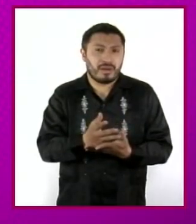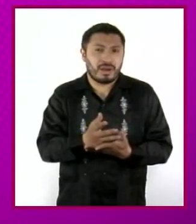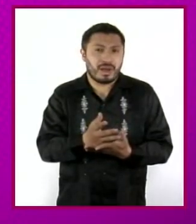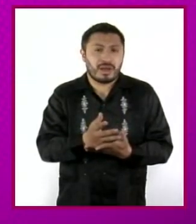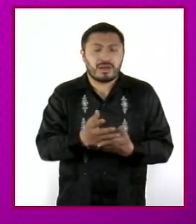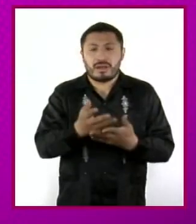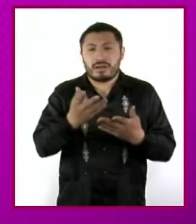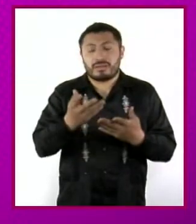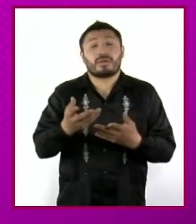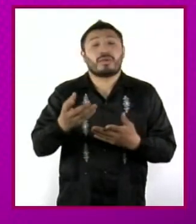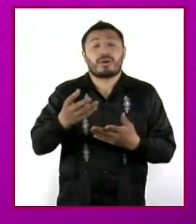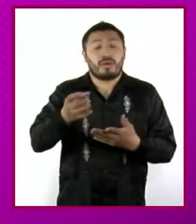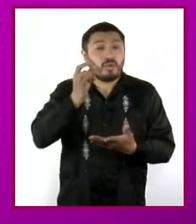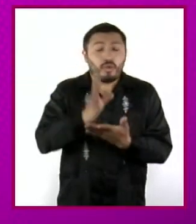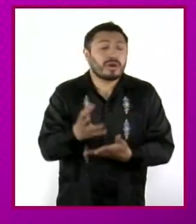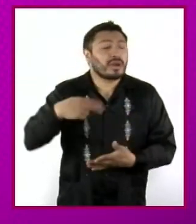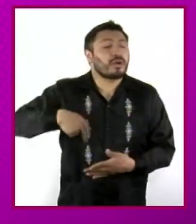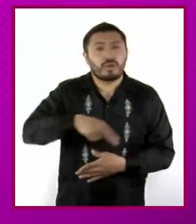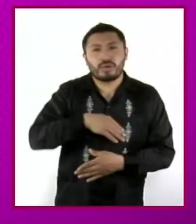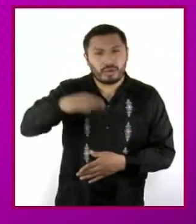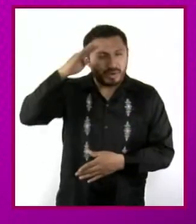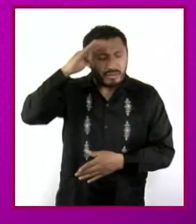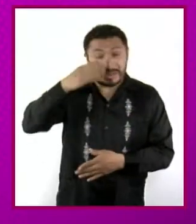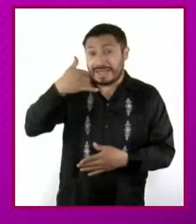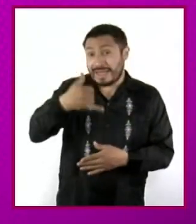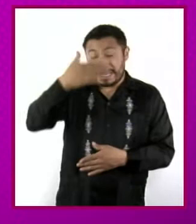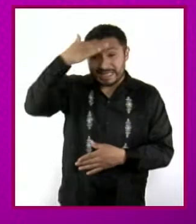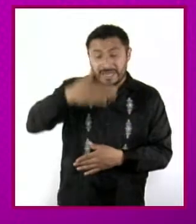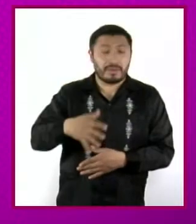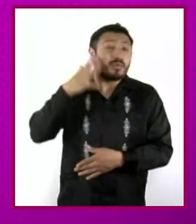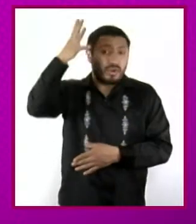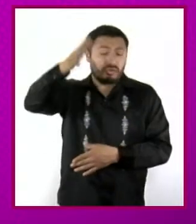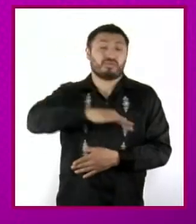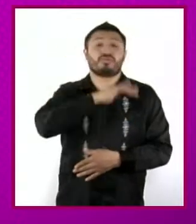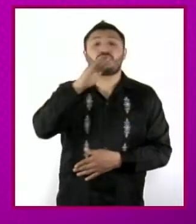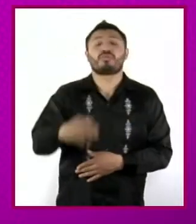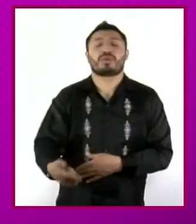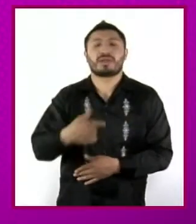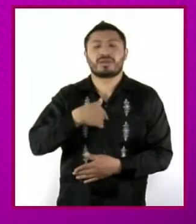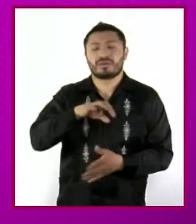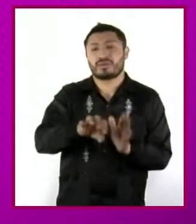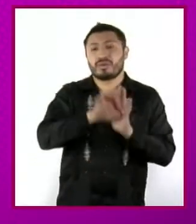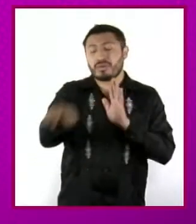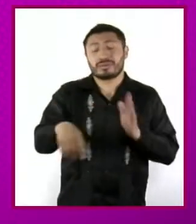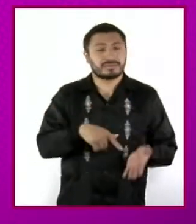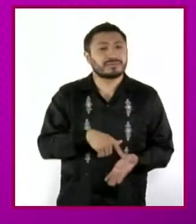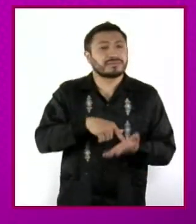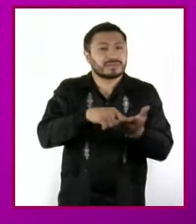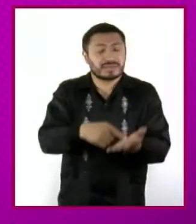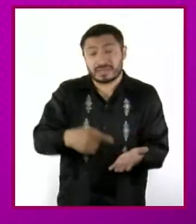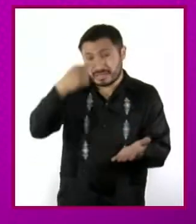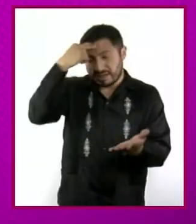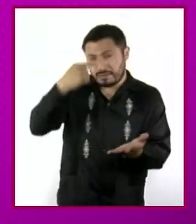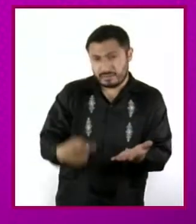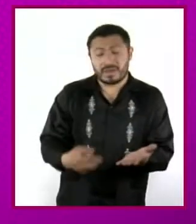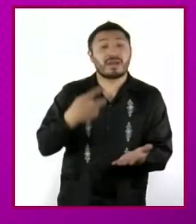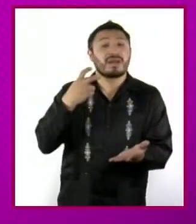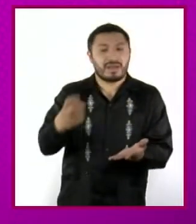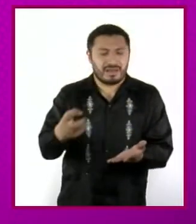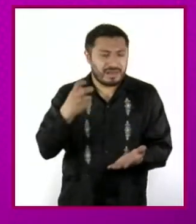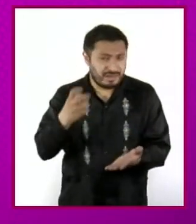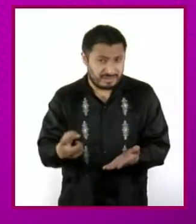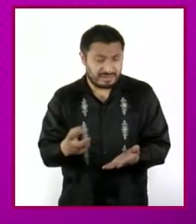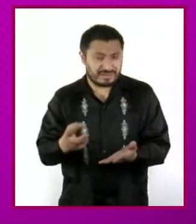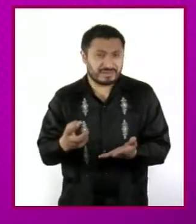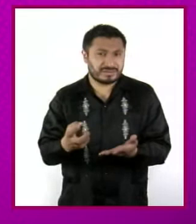y que morimos. Entonces, pongo este ejemplo de Greystock para referir a ese momento en el